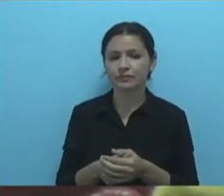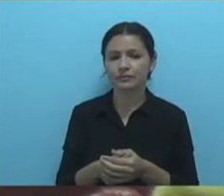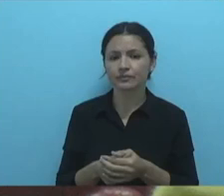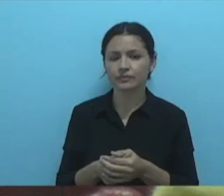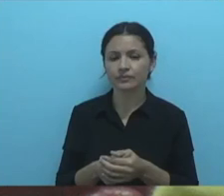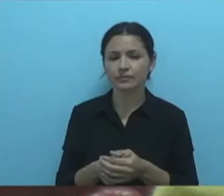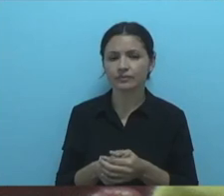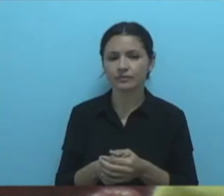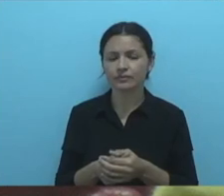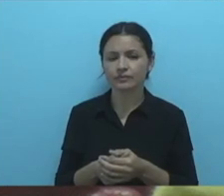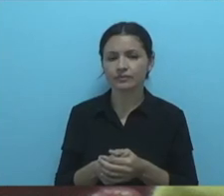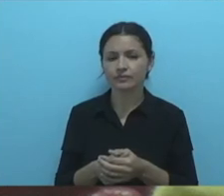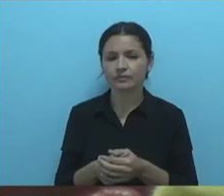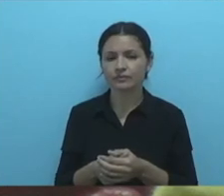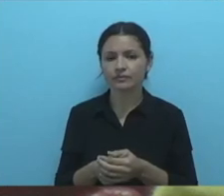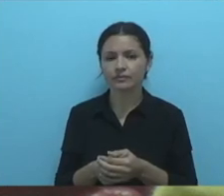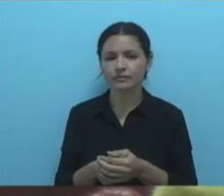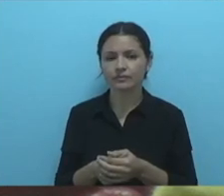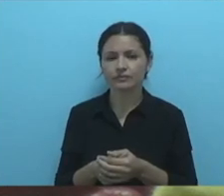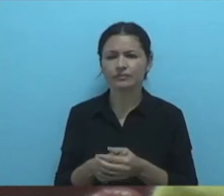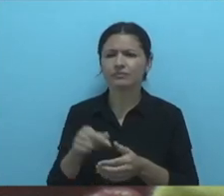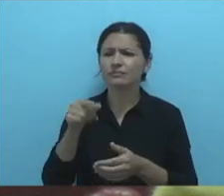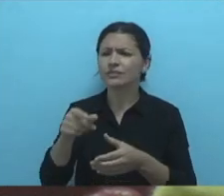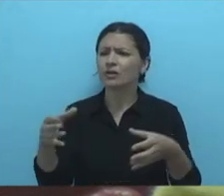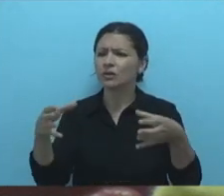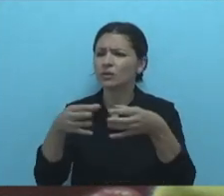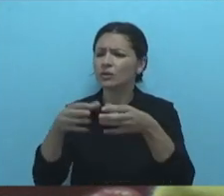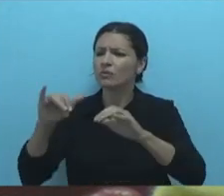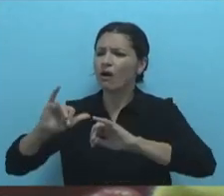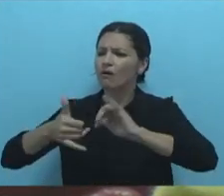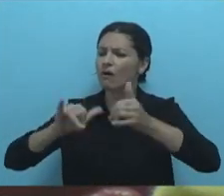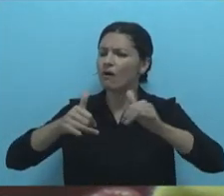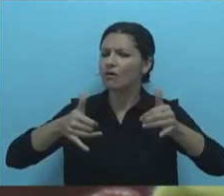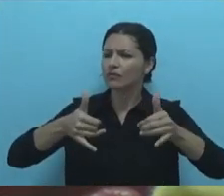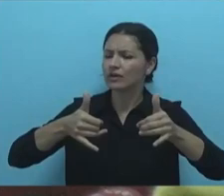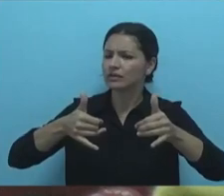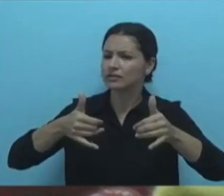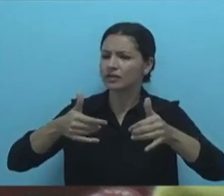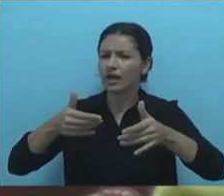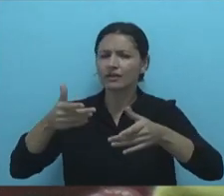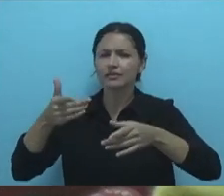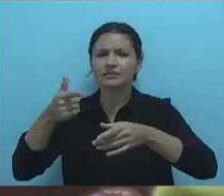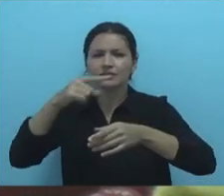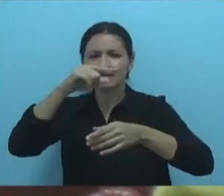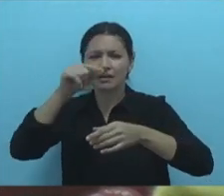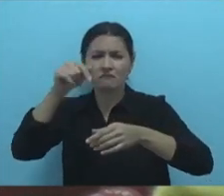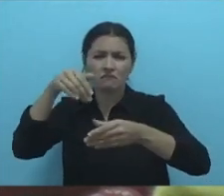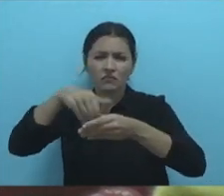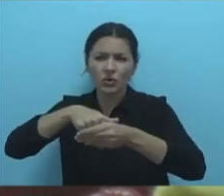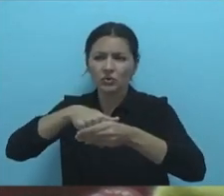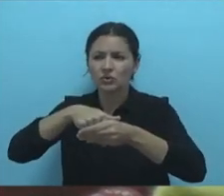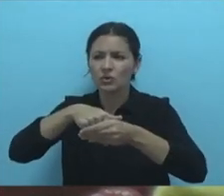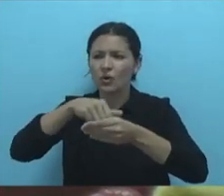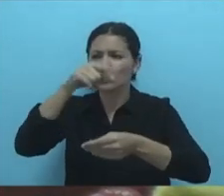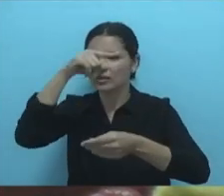la participación de estos jóvenes desde que se instaló el voto joven en el año 2012 porque